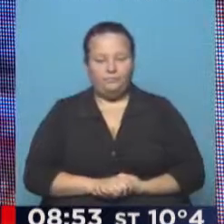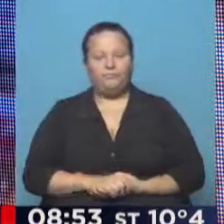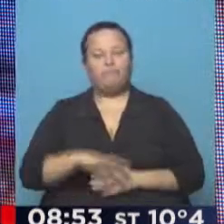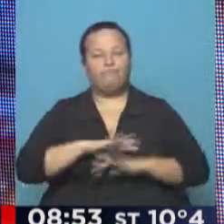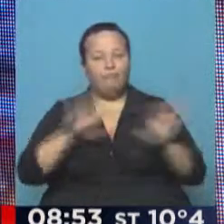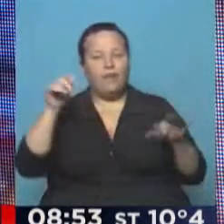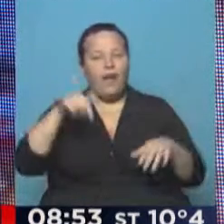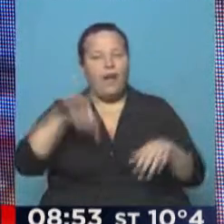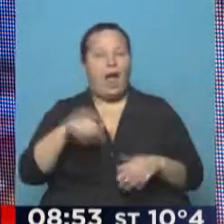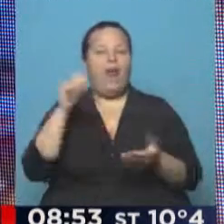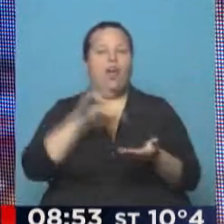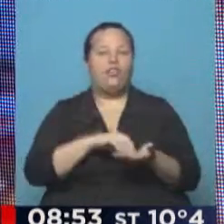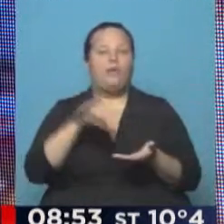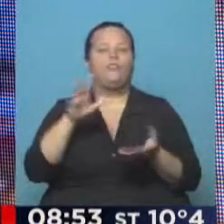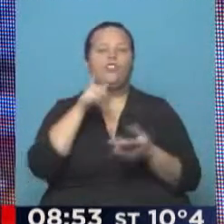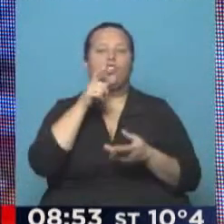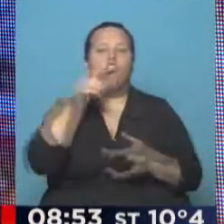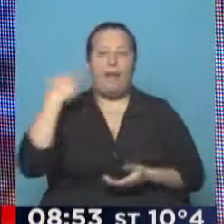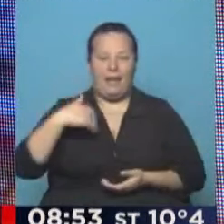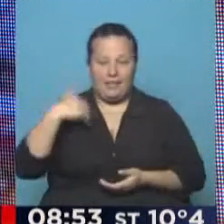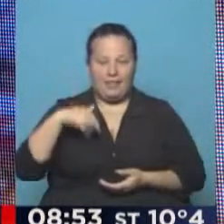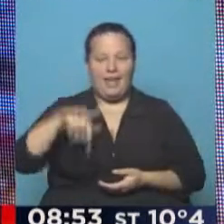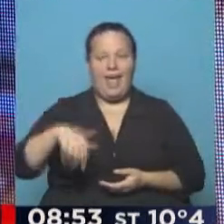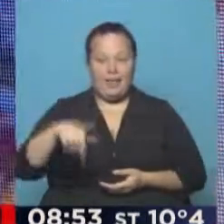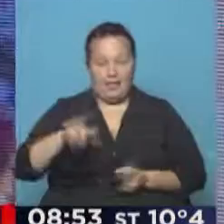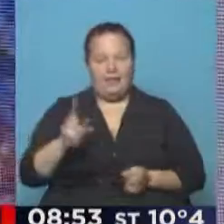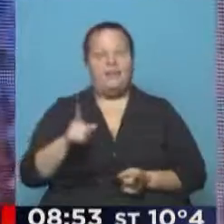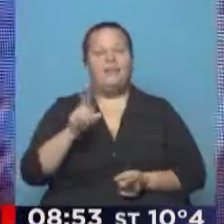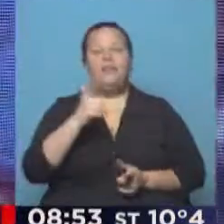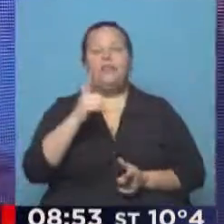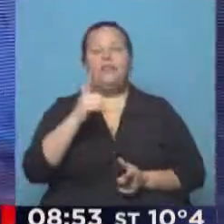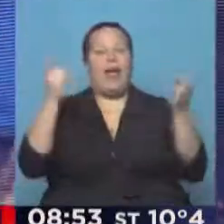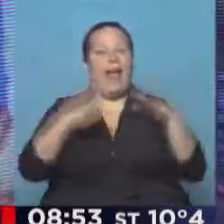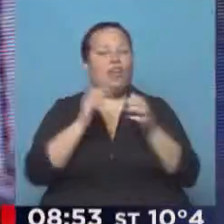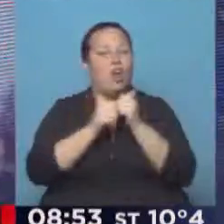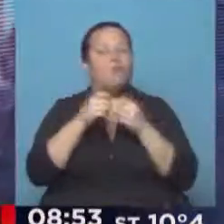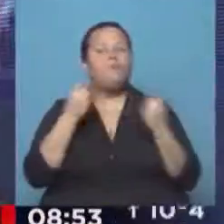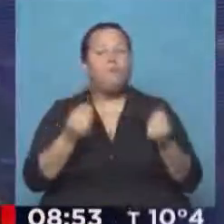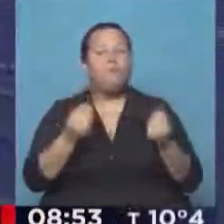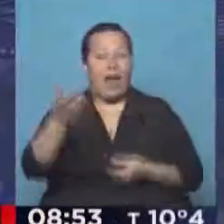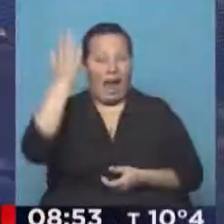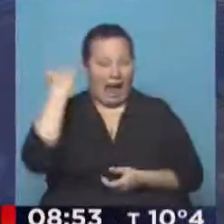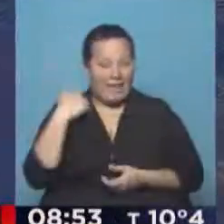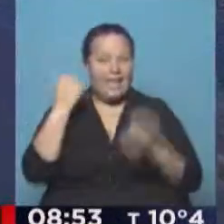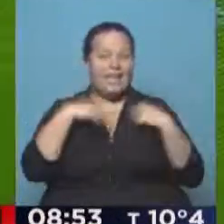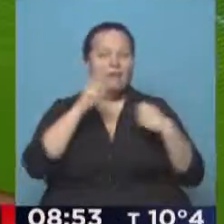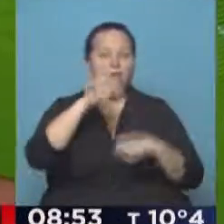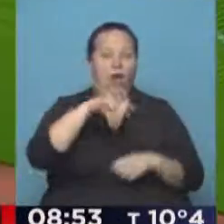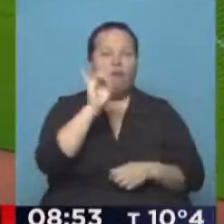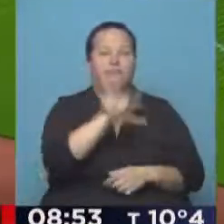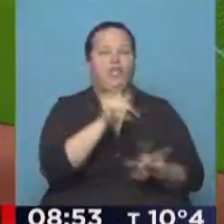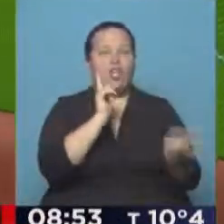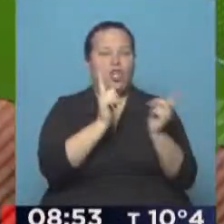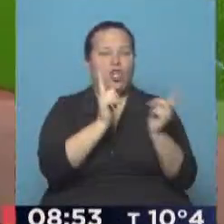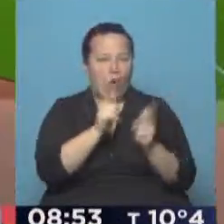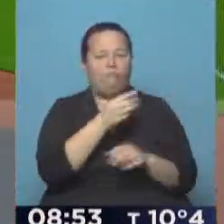Está desarrollando una nueva instancia de la Copa Argentina aquí en nuestro país y no habrá clásico rosarino. ¿Por qué? Porque en la jornada de ayer Deportivo Morón eliminó a Newell's